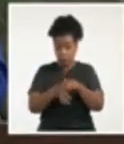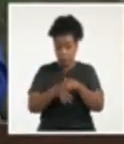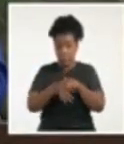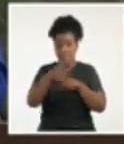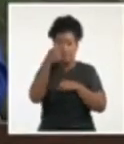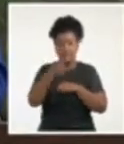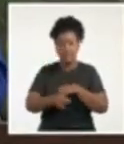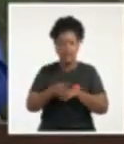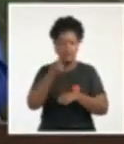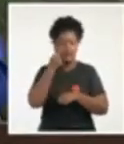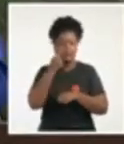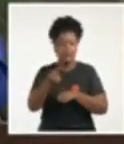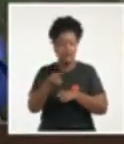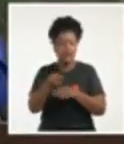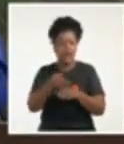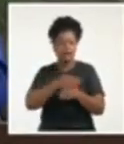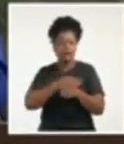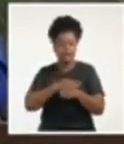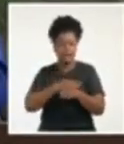los antecedentes